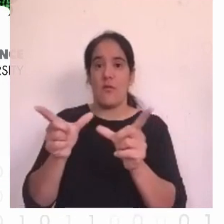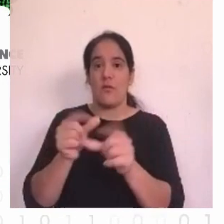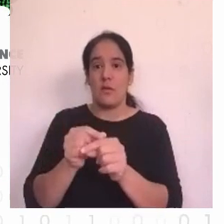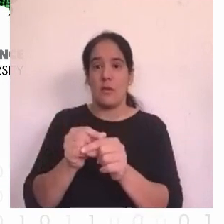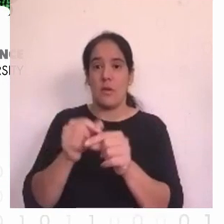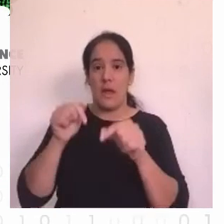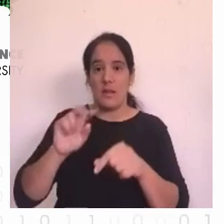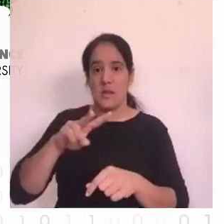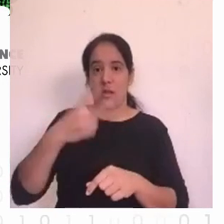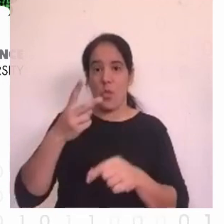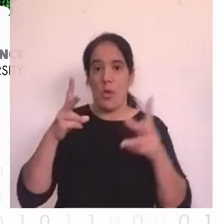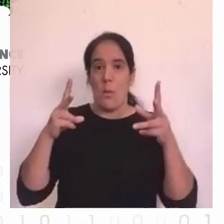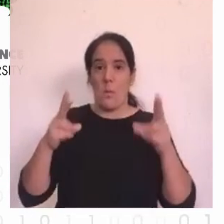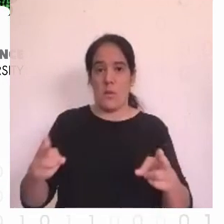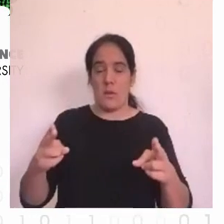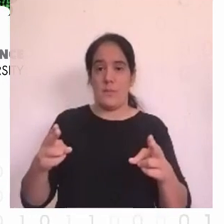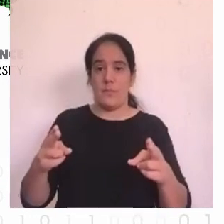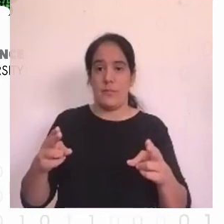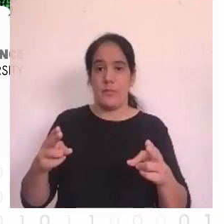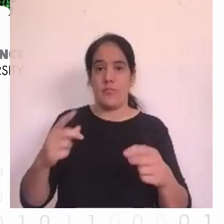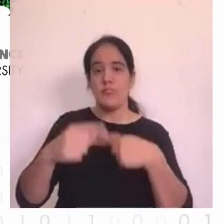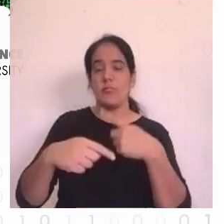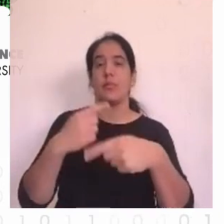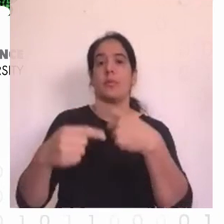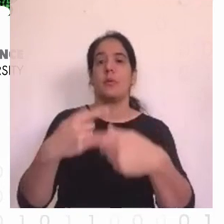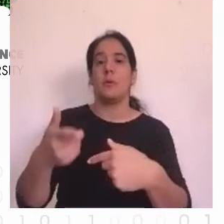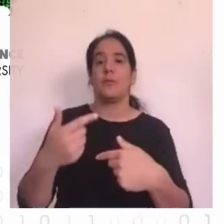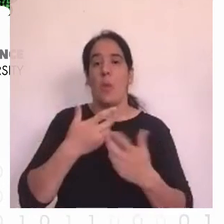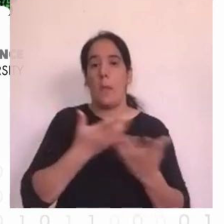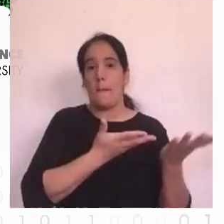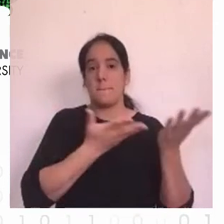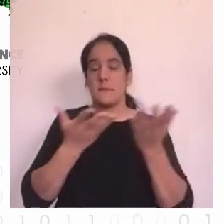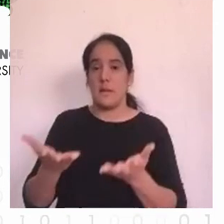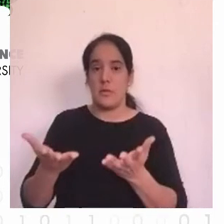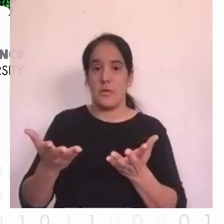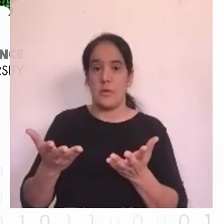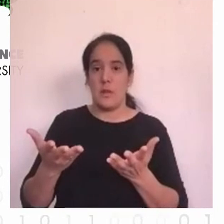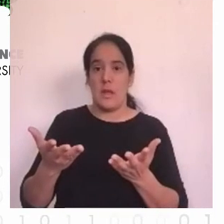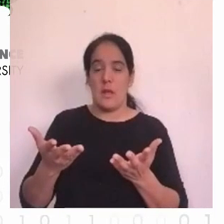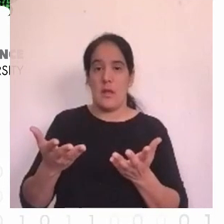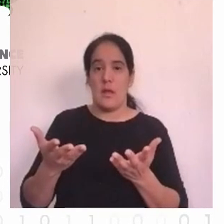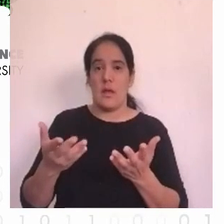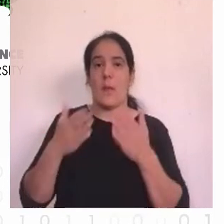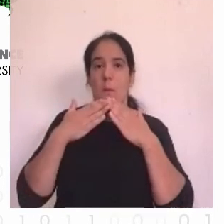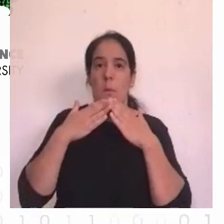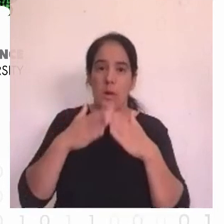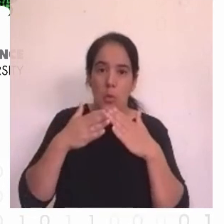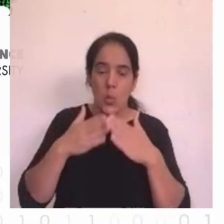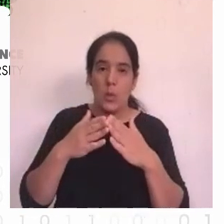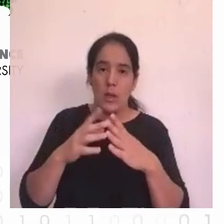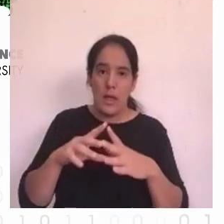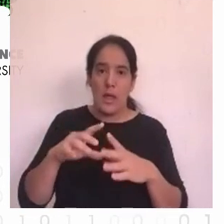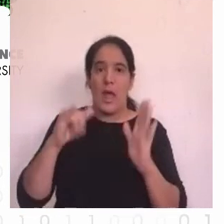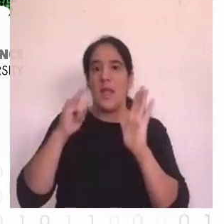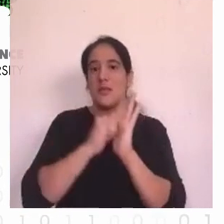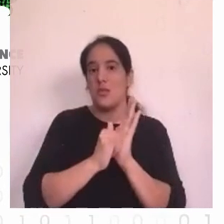segundo bloque para continuar con la agenda. Los invitamos a que compartan sus preguntas en el canal de YouTube, donde van a